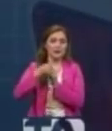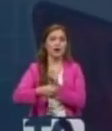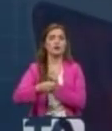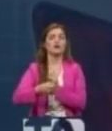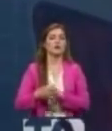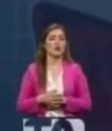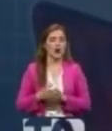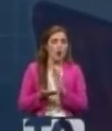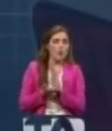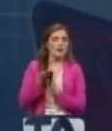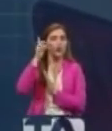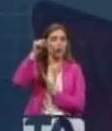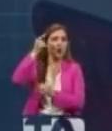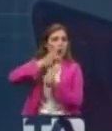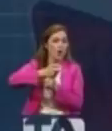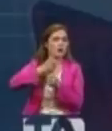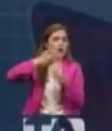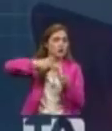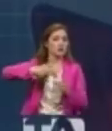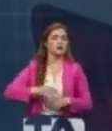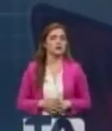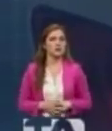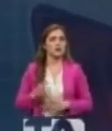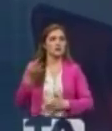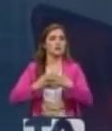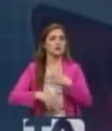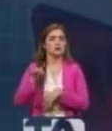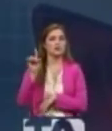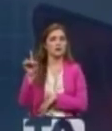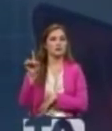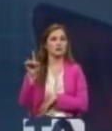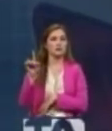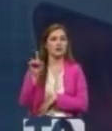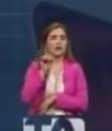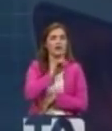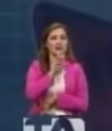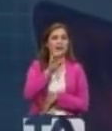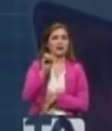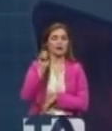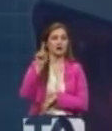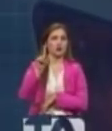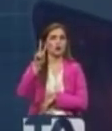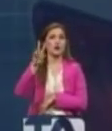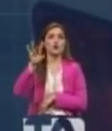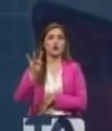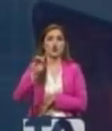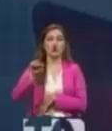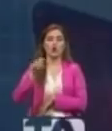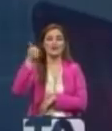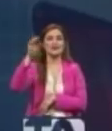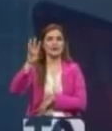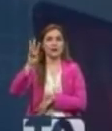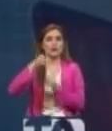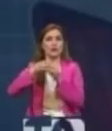galón, que representa un aumento de 28%, su gasto mensual en combustible pasa de $100 a $128